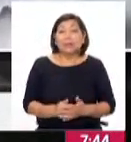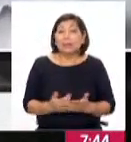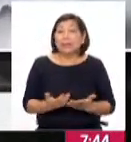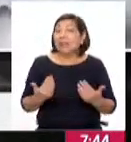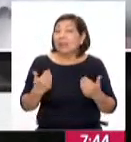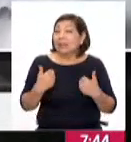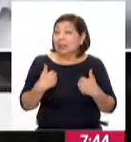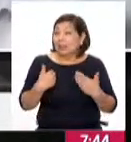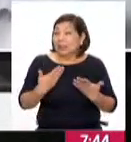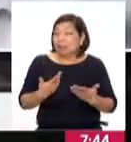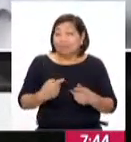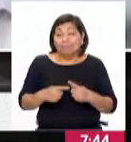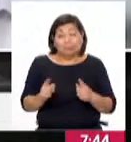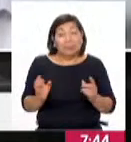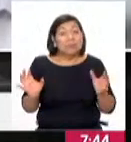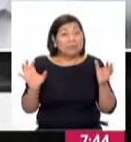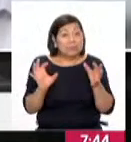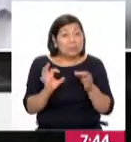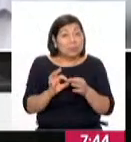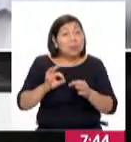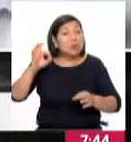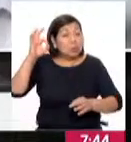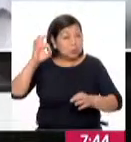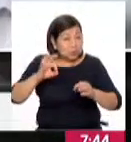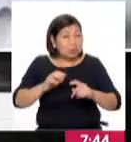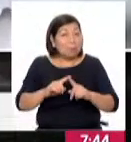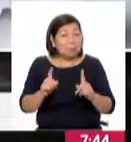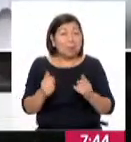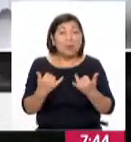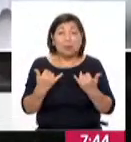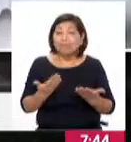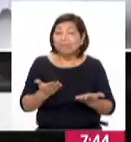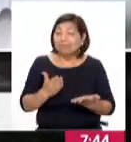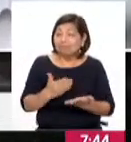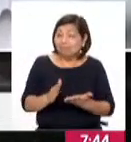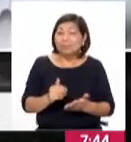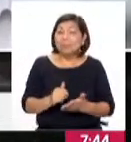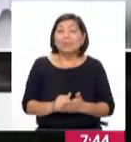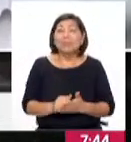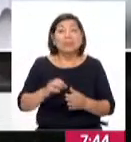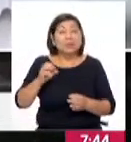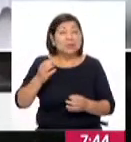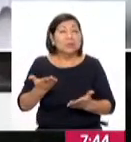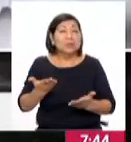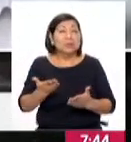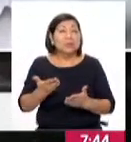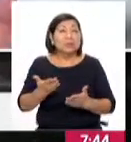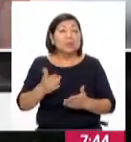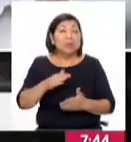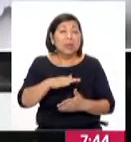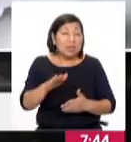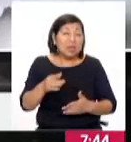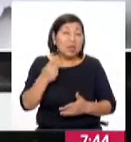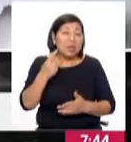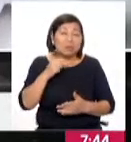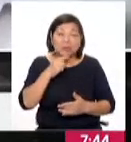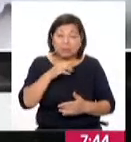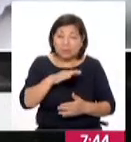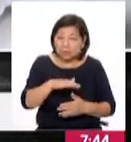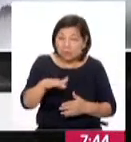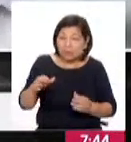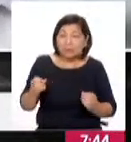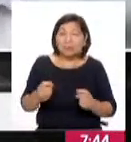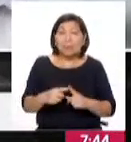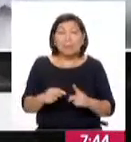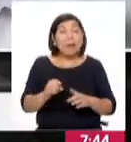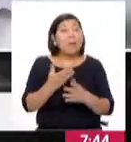tiene modos de variabilidad está asociado al tema de lluvias de hecho parte al fenómeno del niño la niña lo que pueda ocasionar en la zona occidental parte del